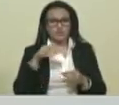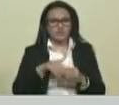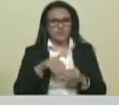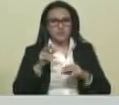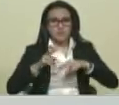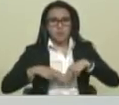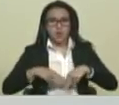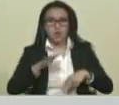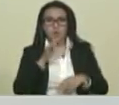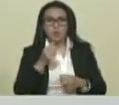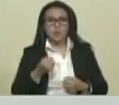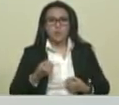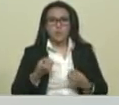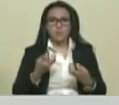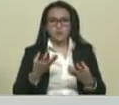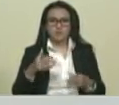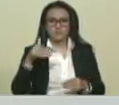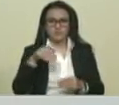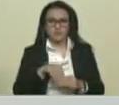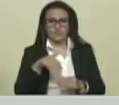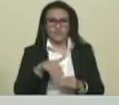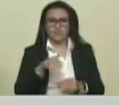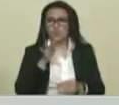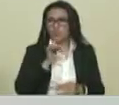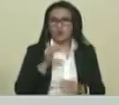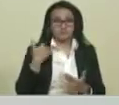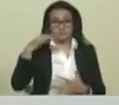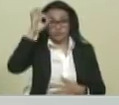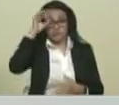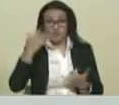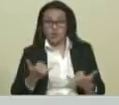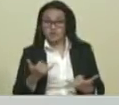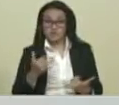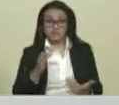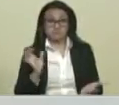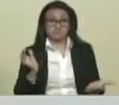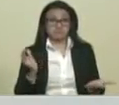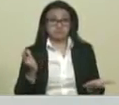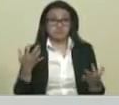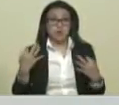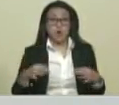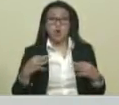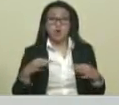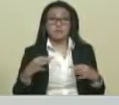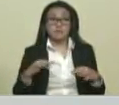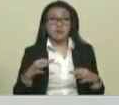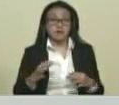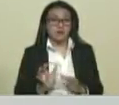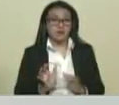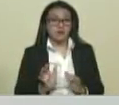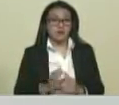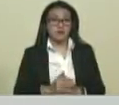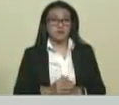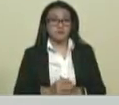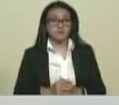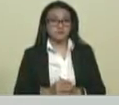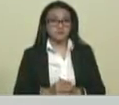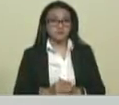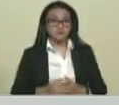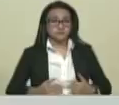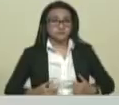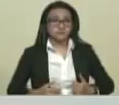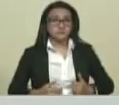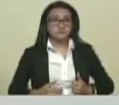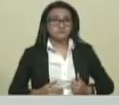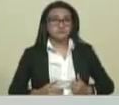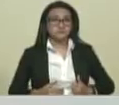nulos hay ni cuántos votos no hay, es decir, normal, lo que siempre hemos hecho. Y quiero recordar que lo